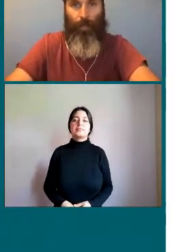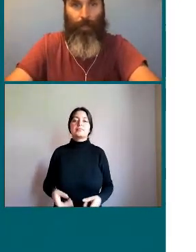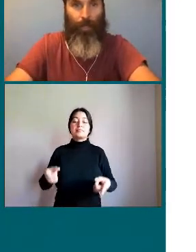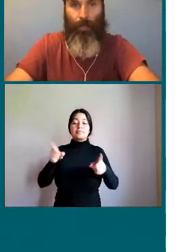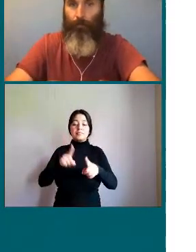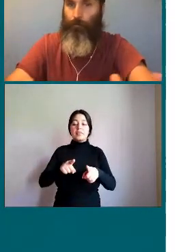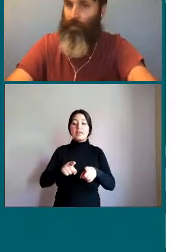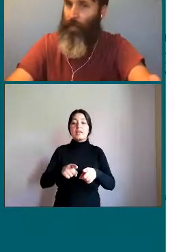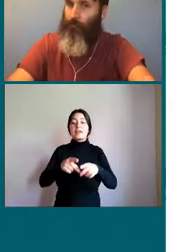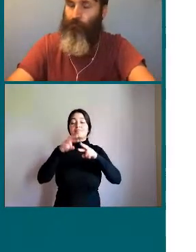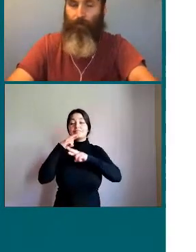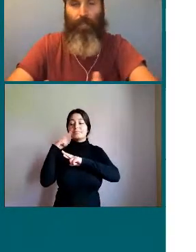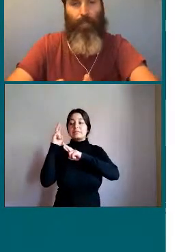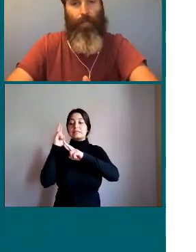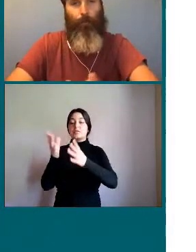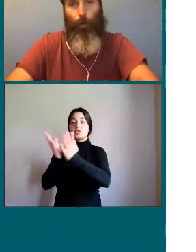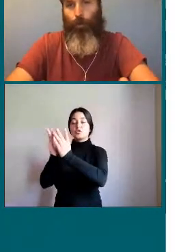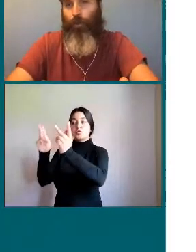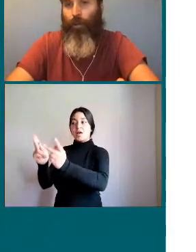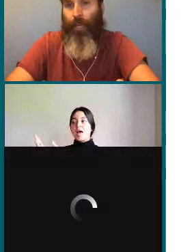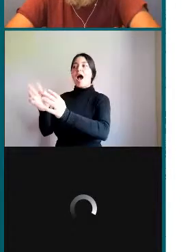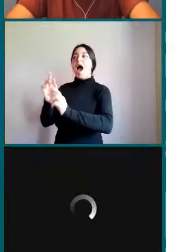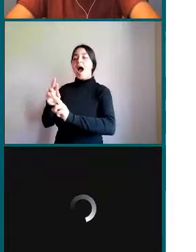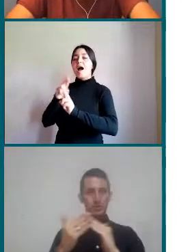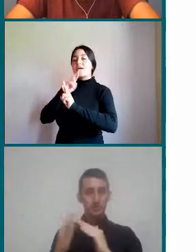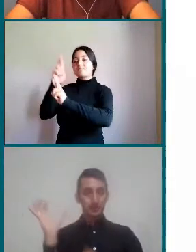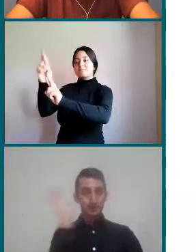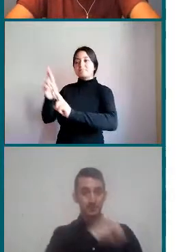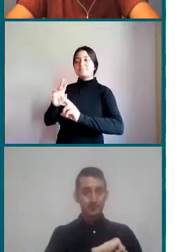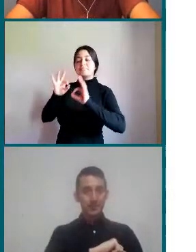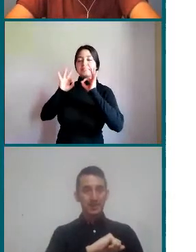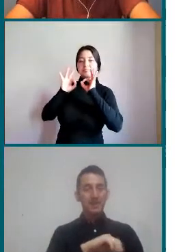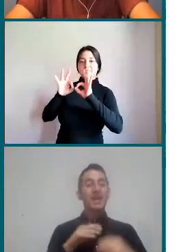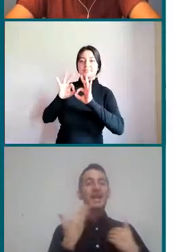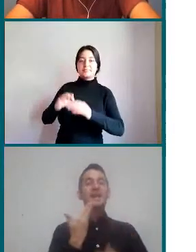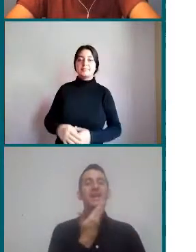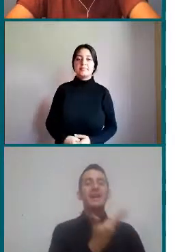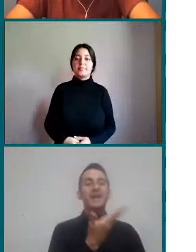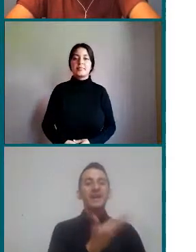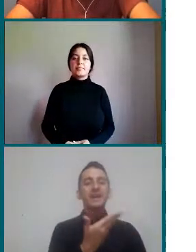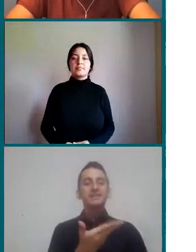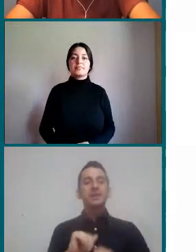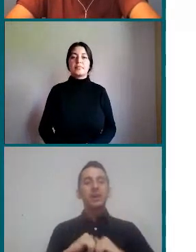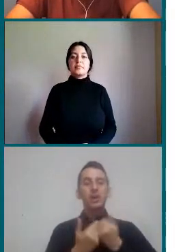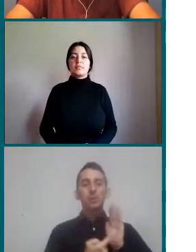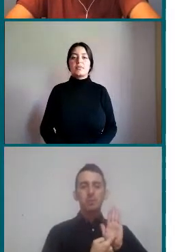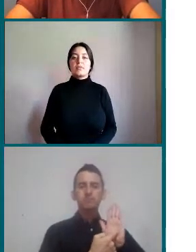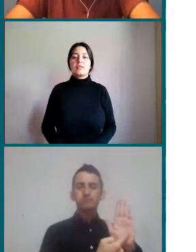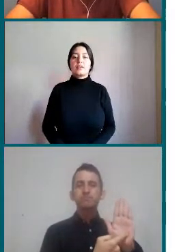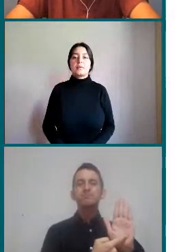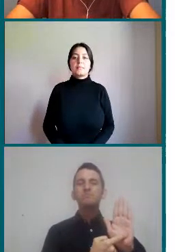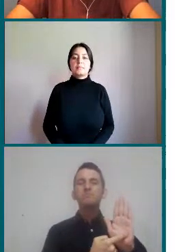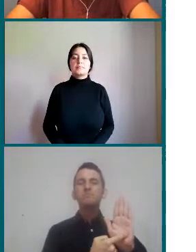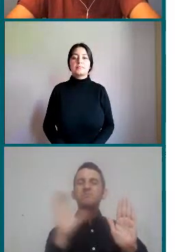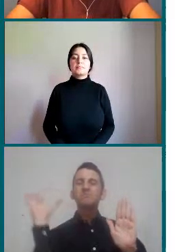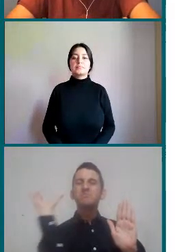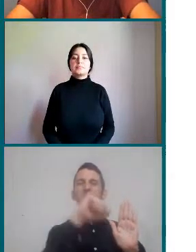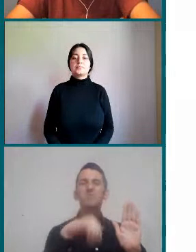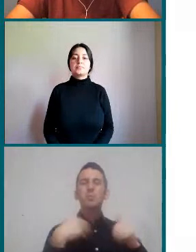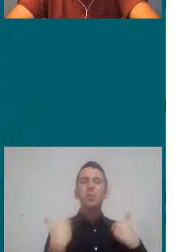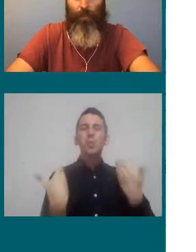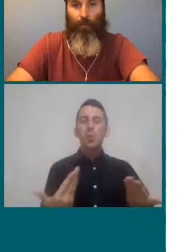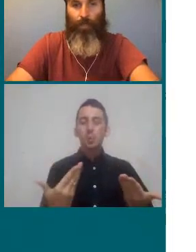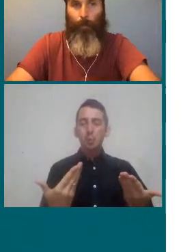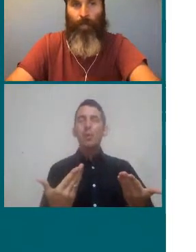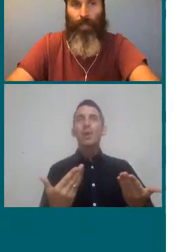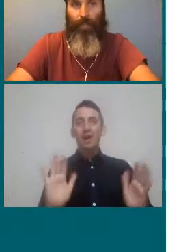esperados de aprendizaje. ¿Sí? Bueno, yo creo que es un modelo que lo que nos va a permitir es